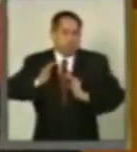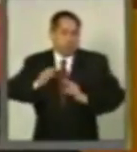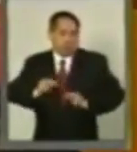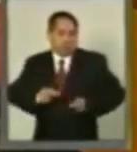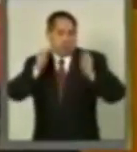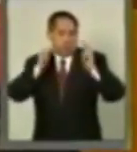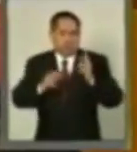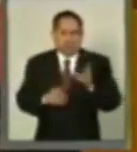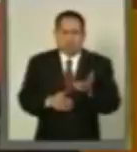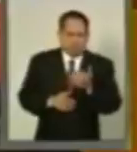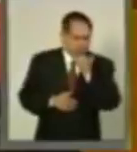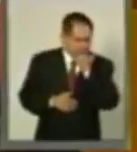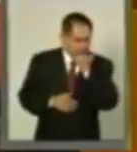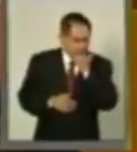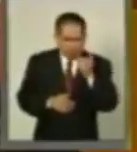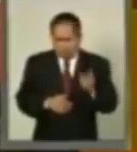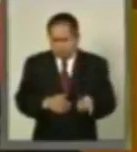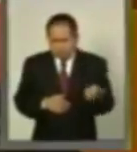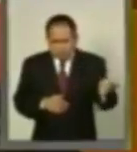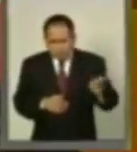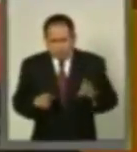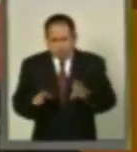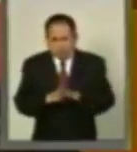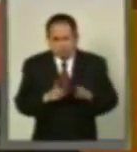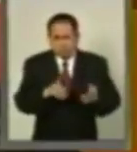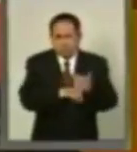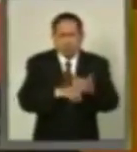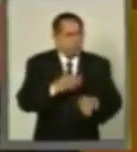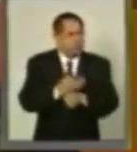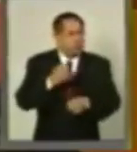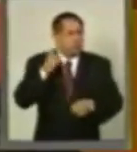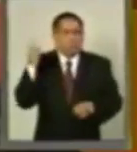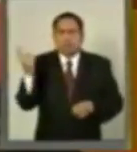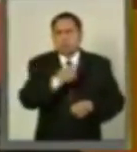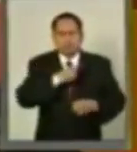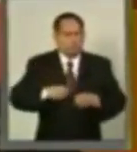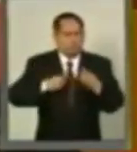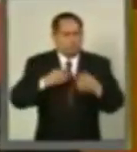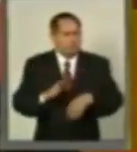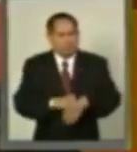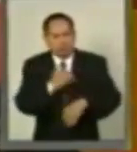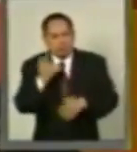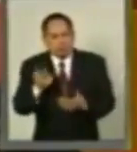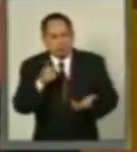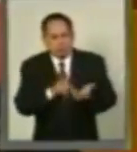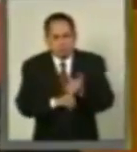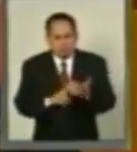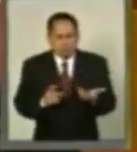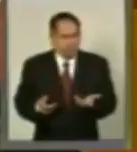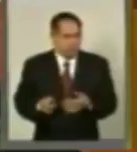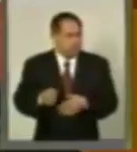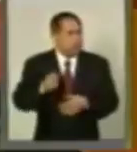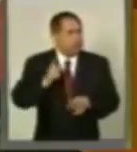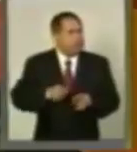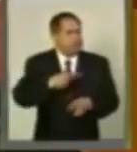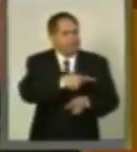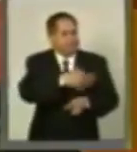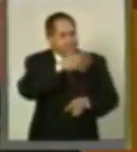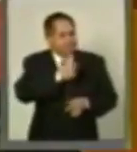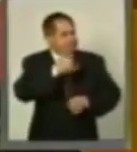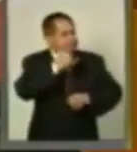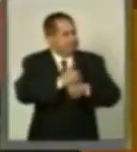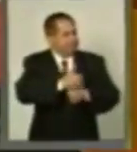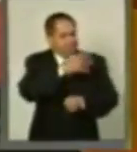Así podría preguntarle si la situación que vivimos es consecuencia de la incapacidad de